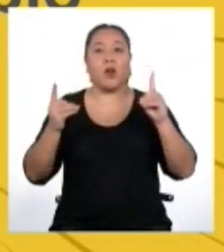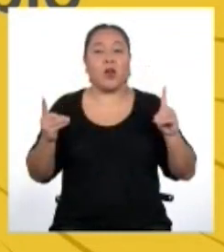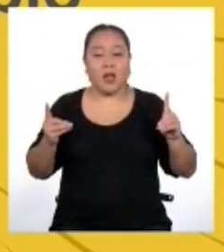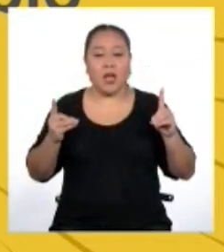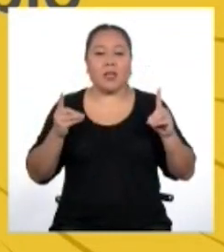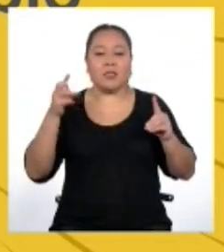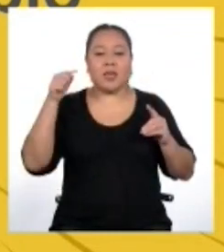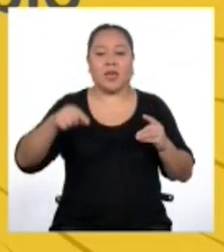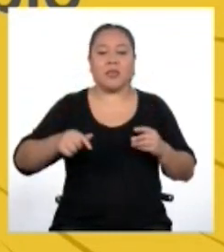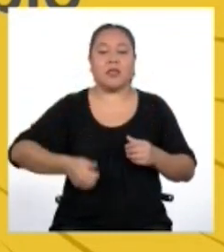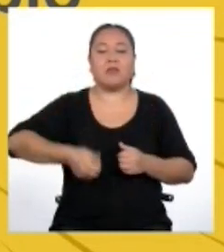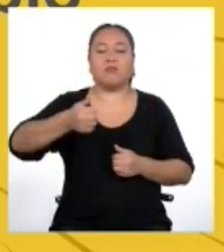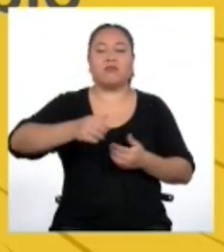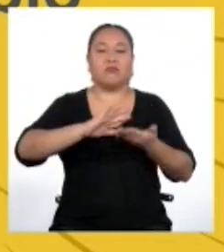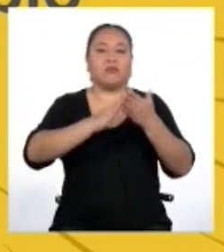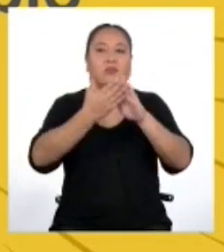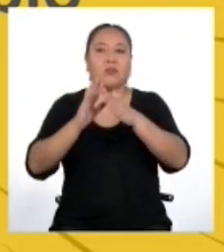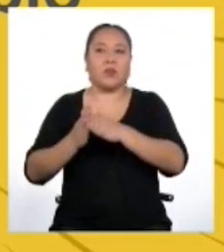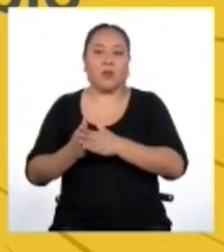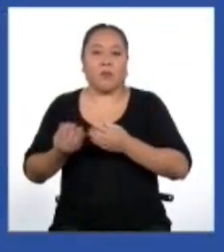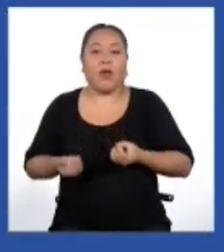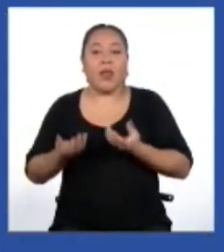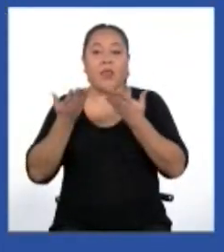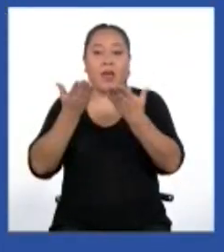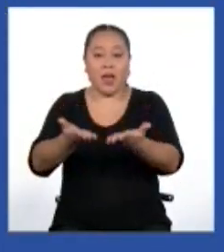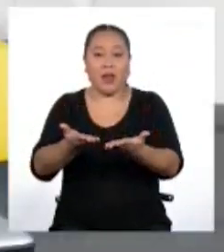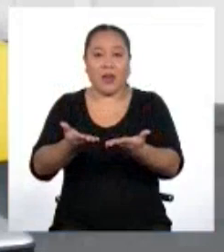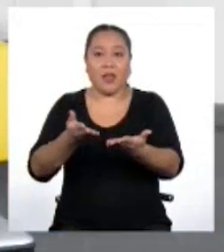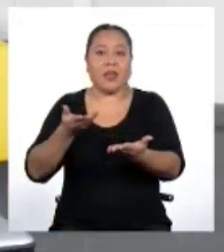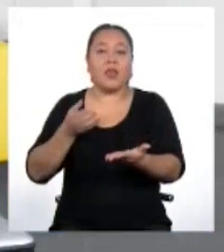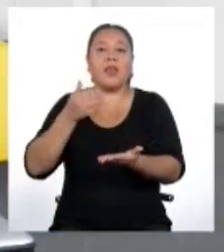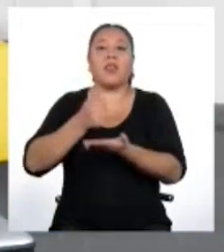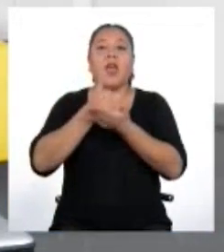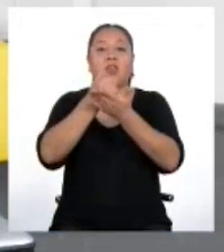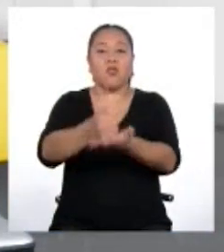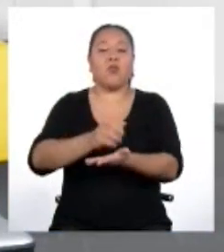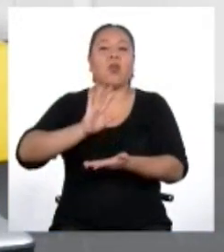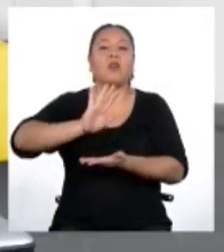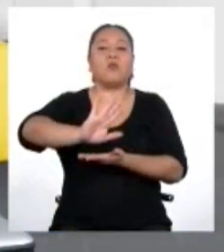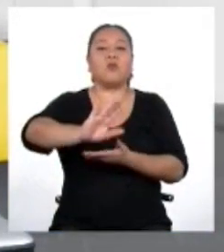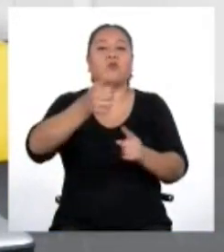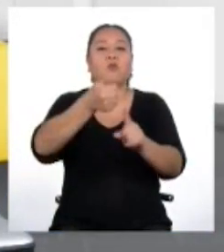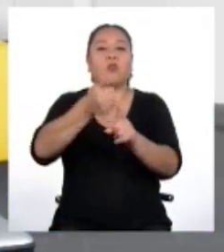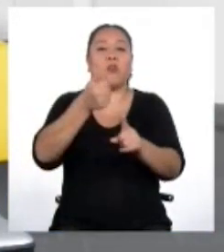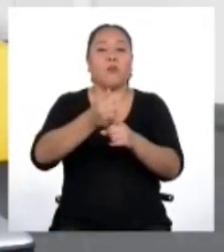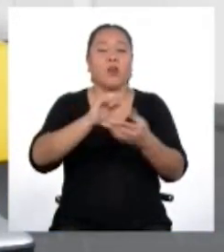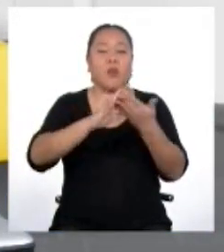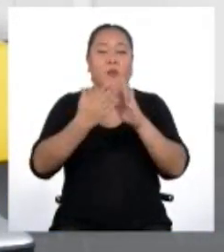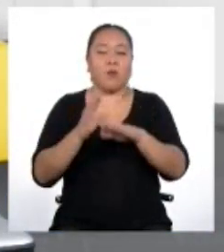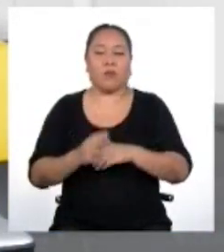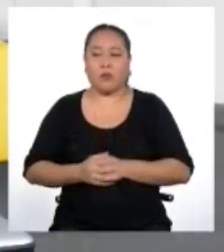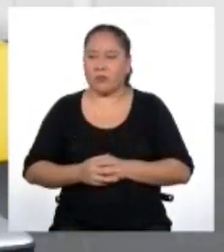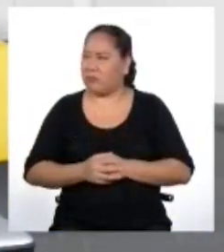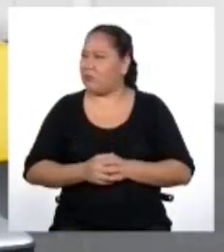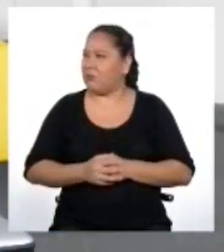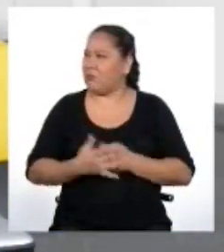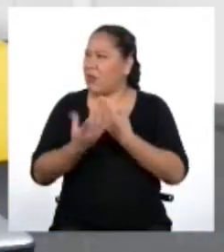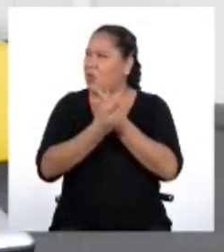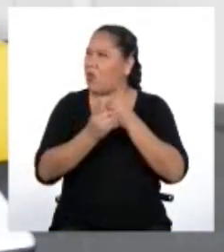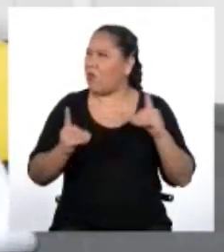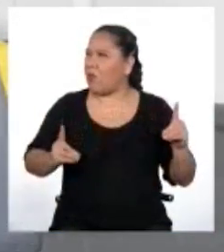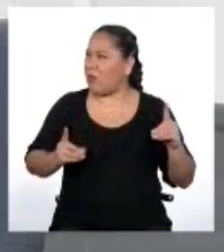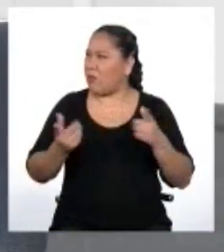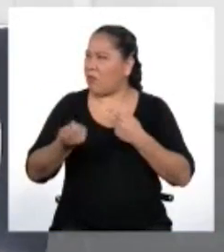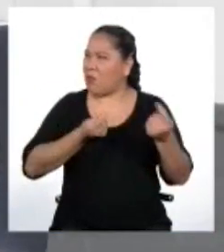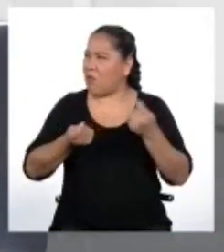del pueblo, por el pueblo y para el pueblo. Que la democracia es el gobierno del pueblo, pero ¿cómo va a